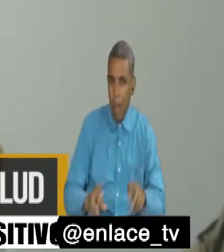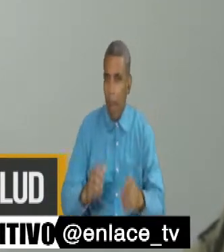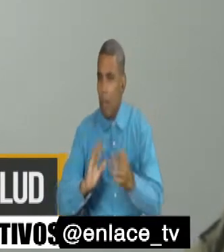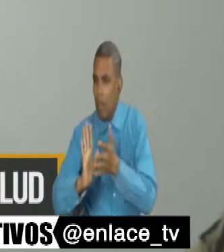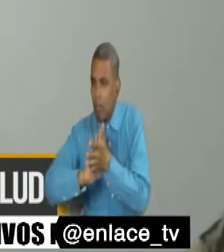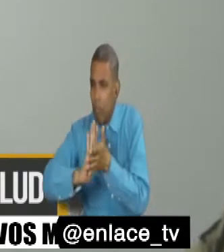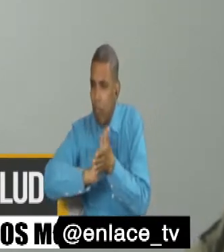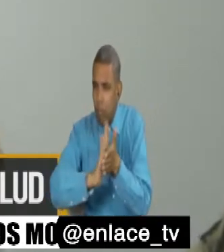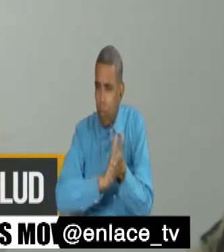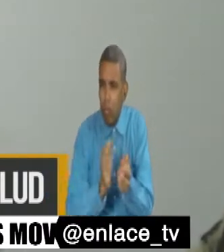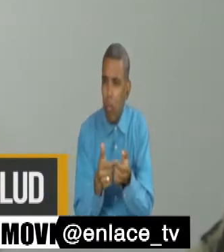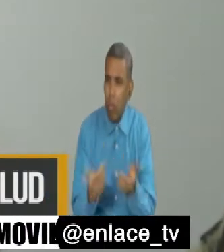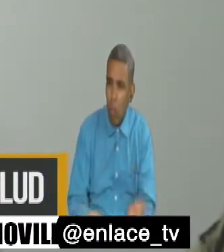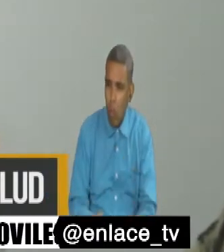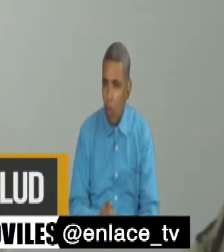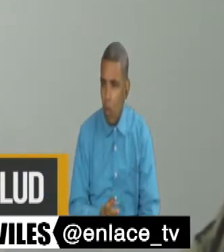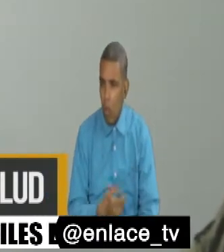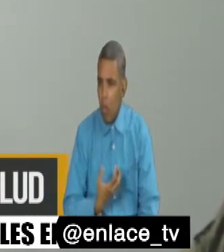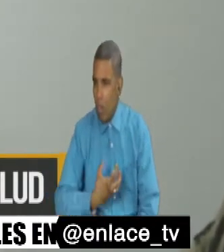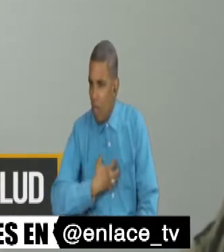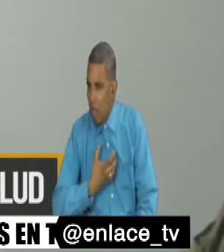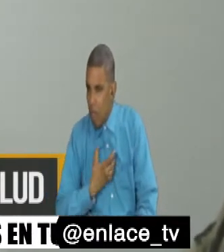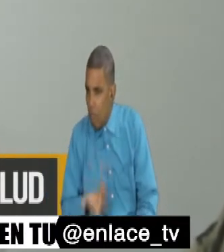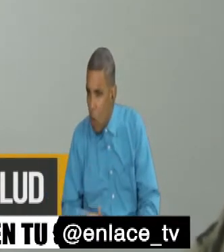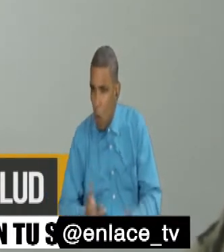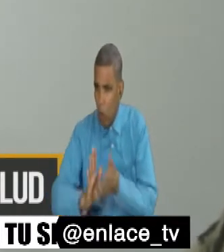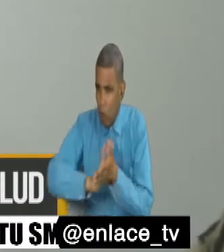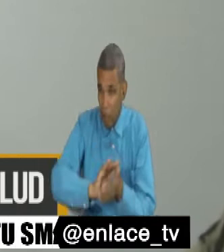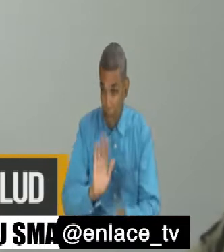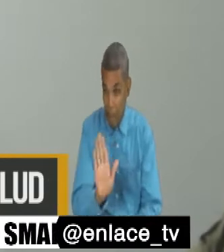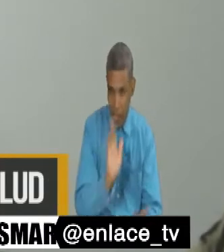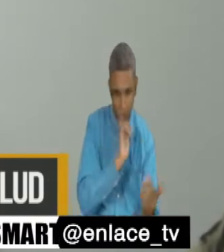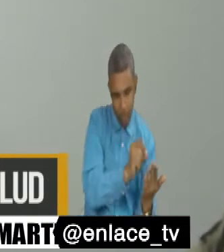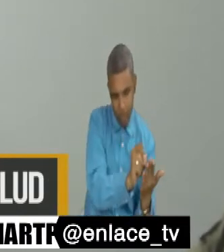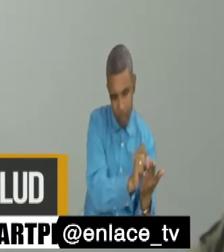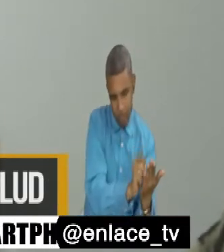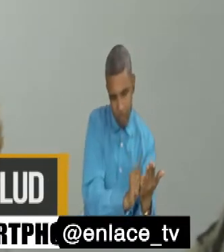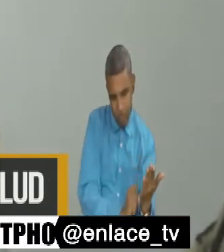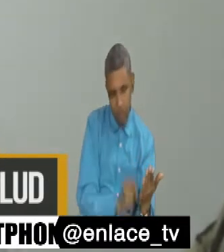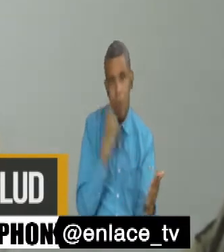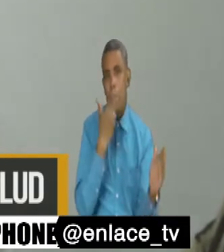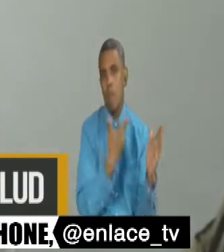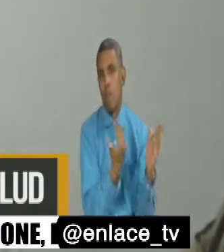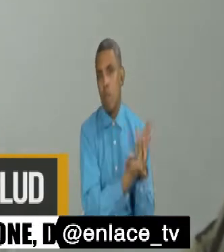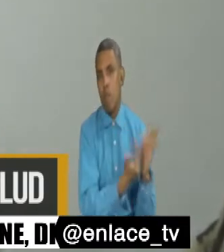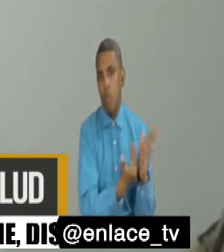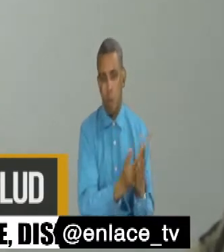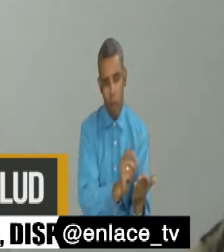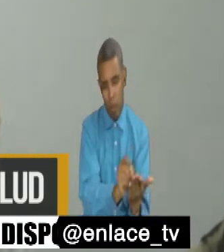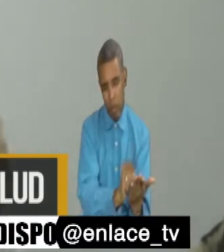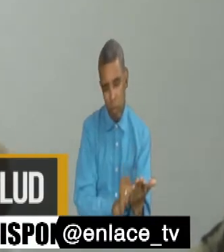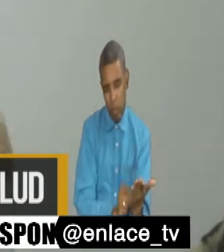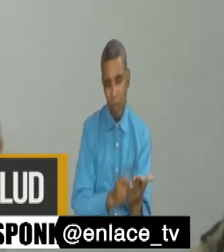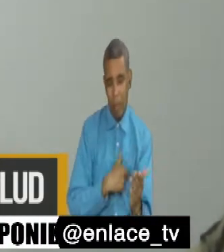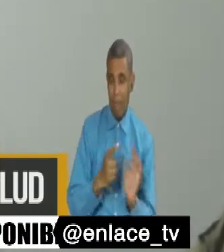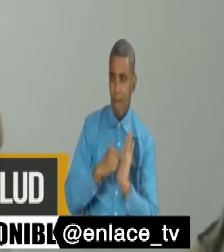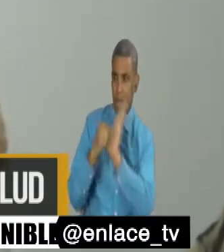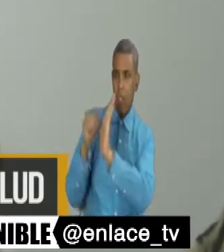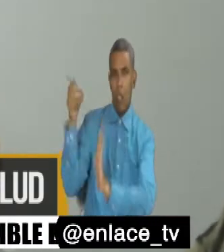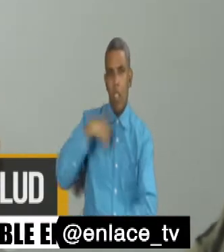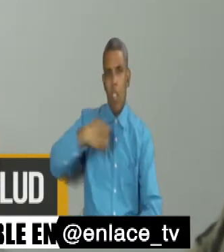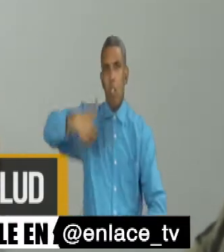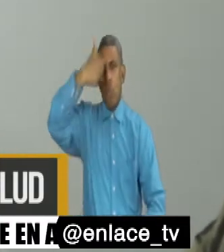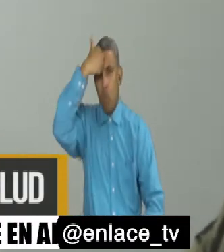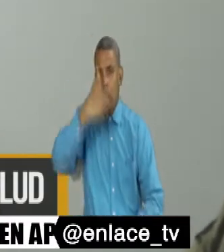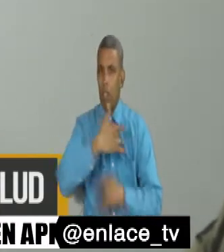del servicio a efecto de que podamos documentarlos y podamos hacer los trámites pertinentes ante la Superintendencia de Salud y ante la